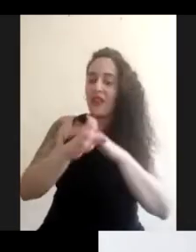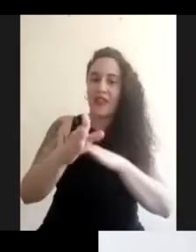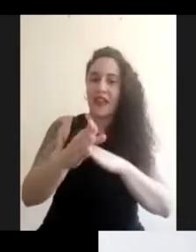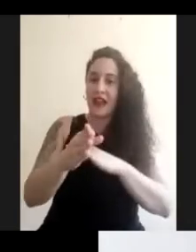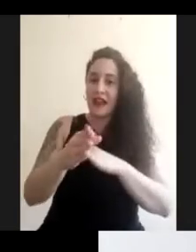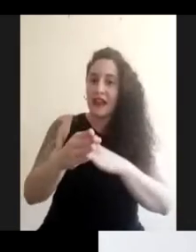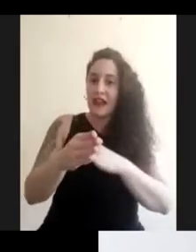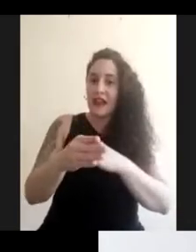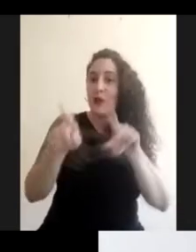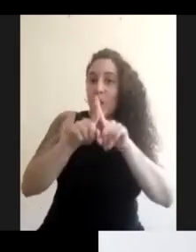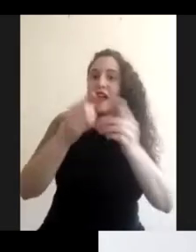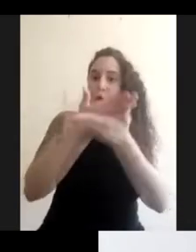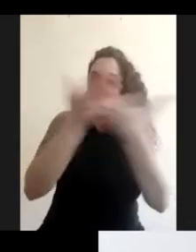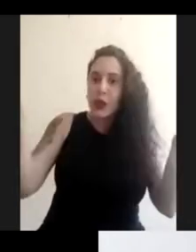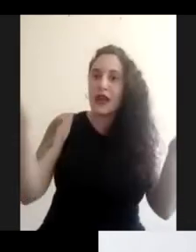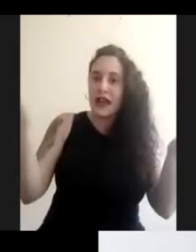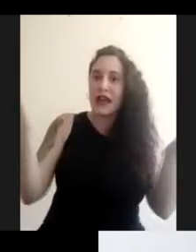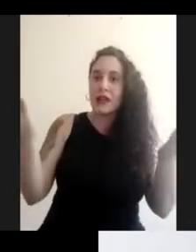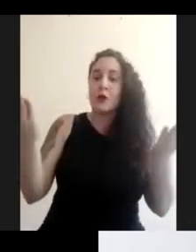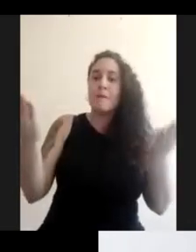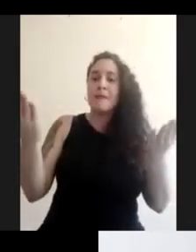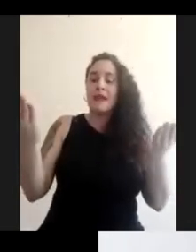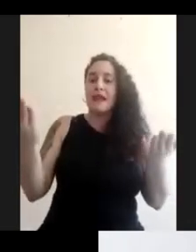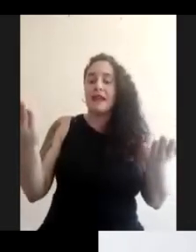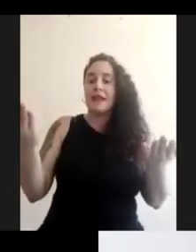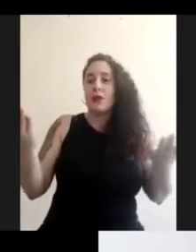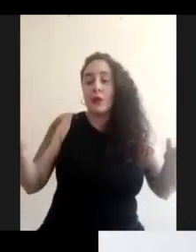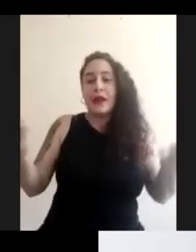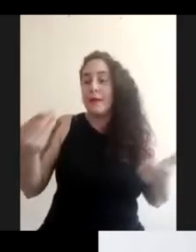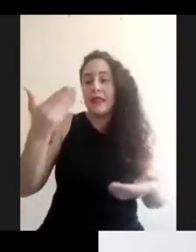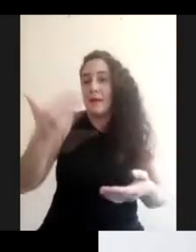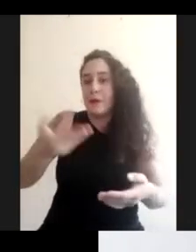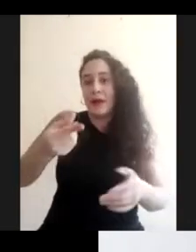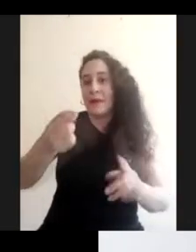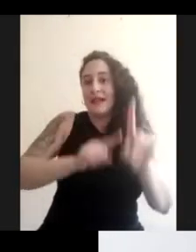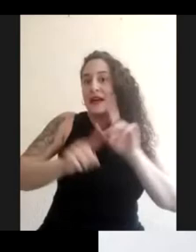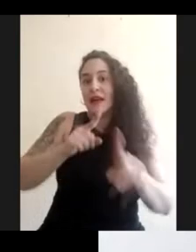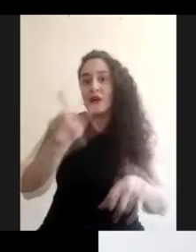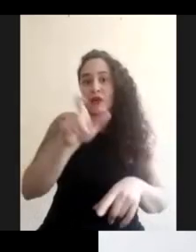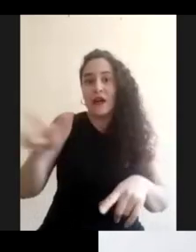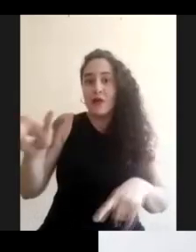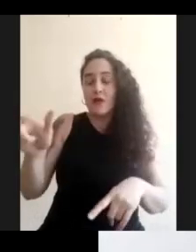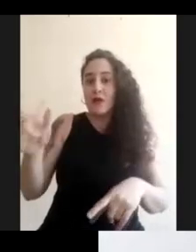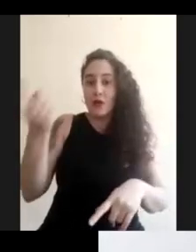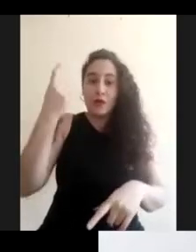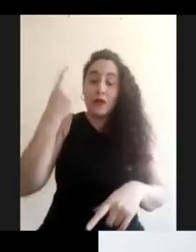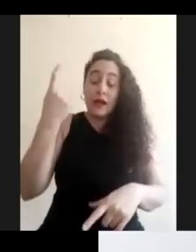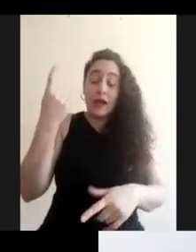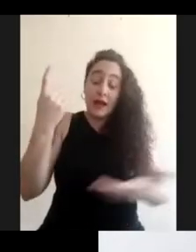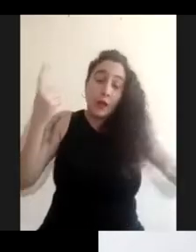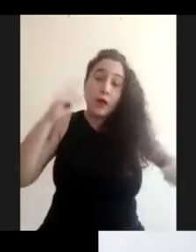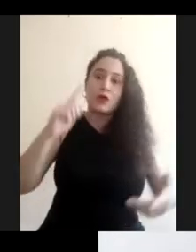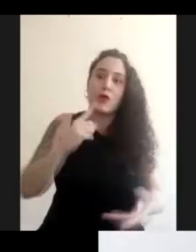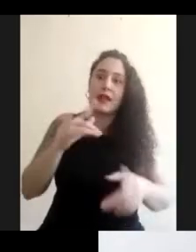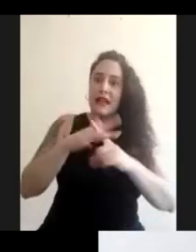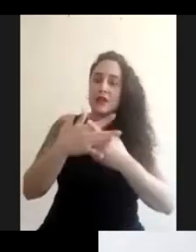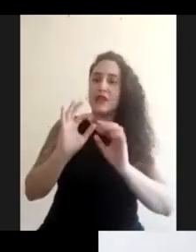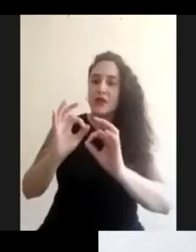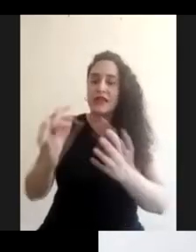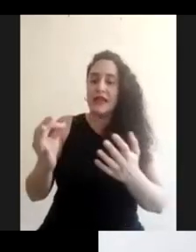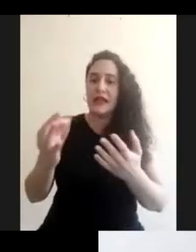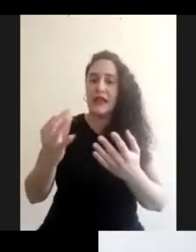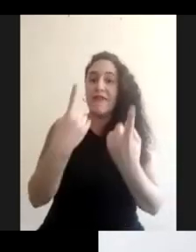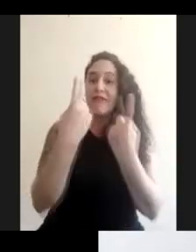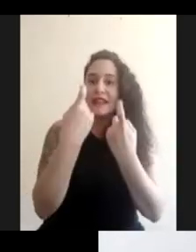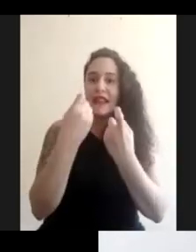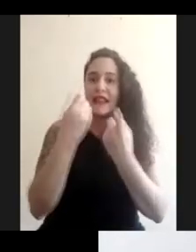pueden acceder en igualdad de condiciones que el resto. Y bueno, pues la principal problemática que han encontrado el alumnado sordo en este caso ha sido